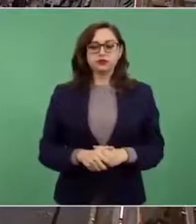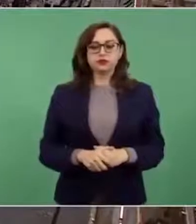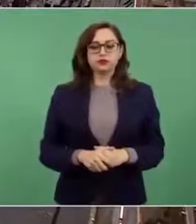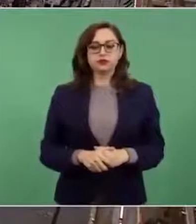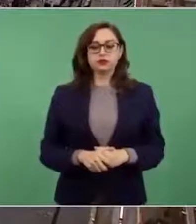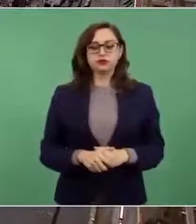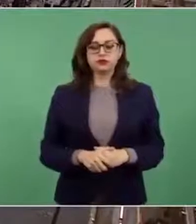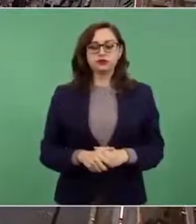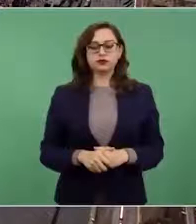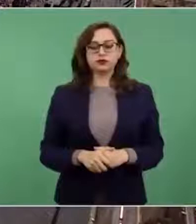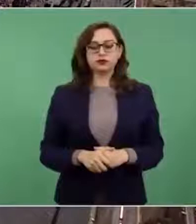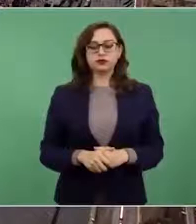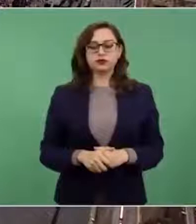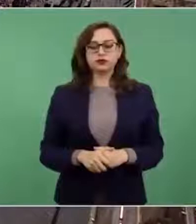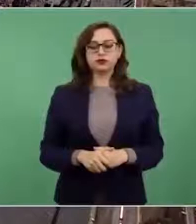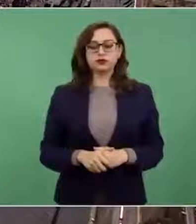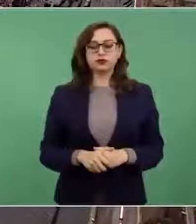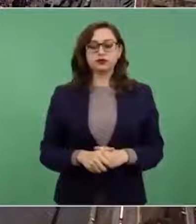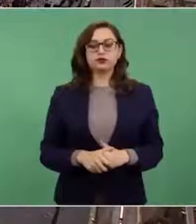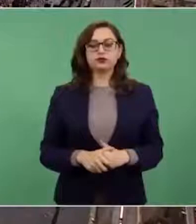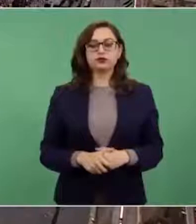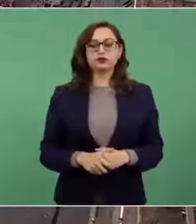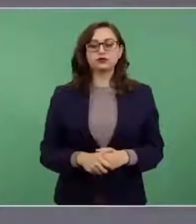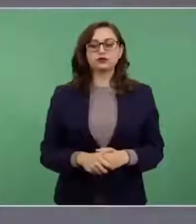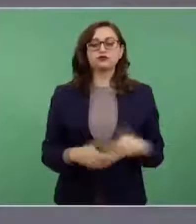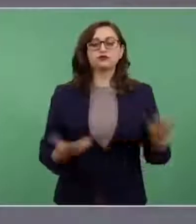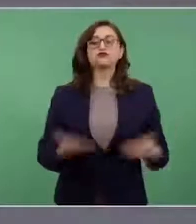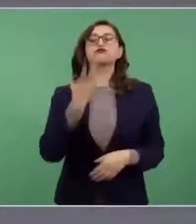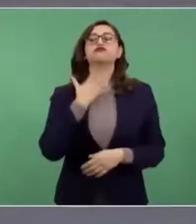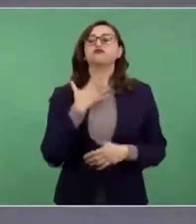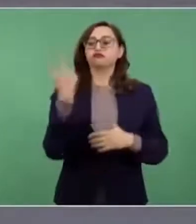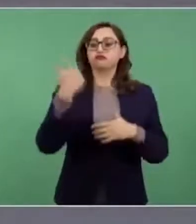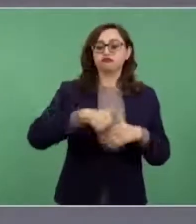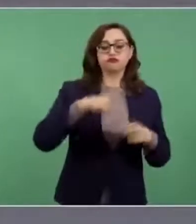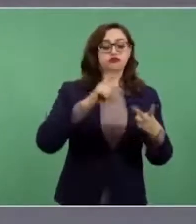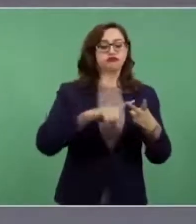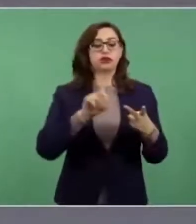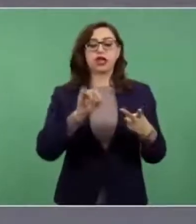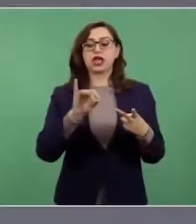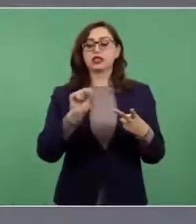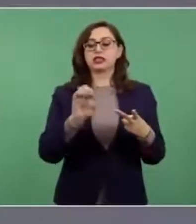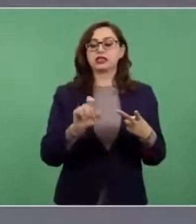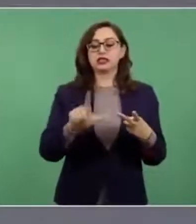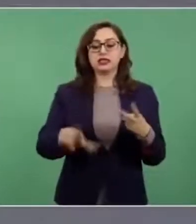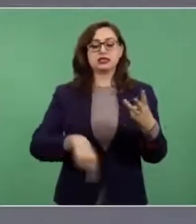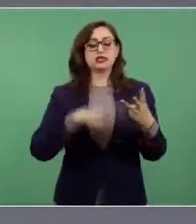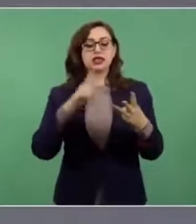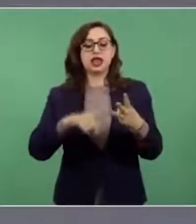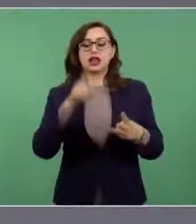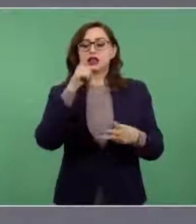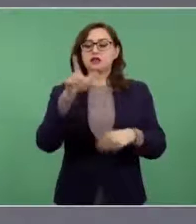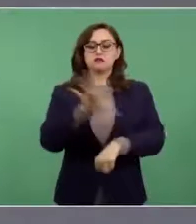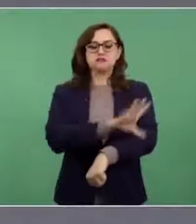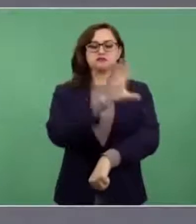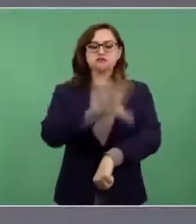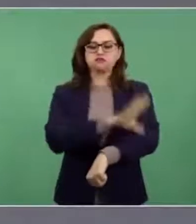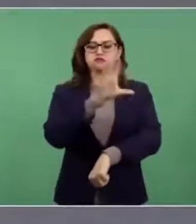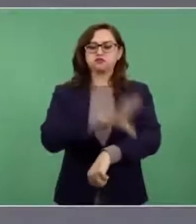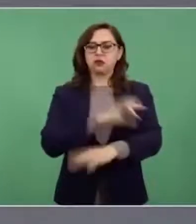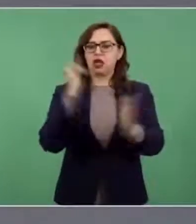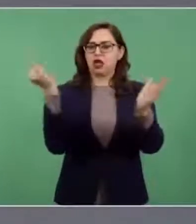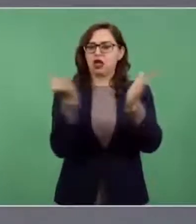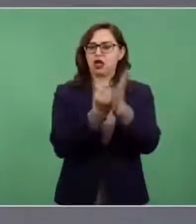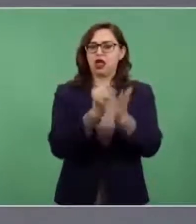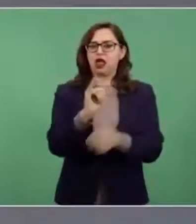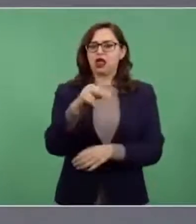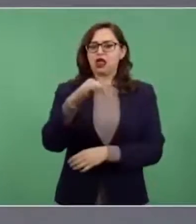No hemos aumentado los precios de las gasolinas, el diésel y la electricidad en términos reales. El gas ha